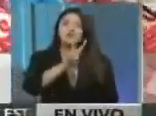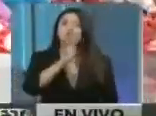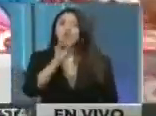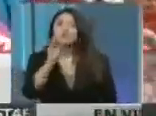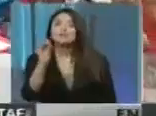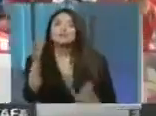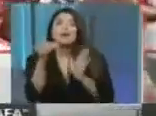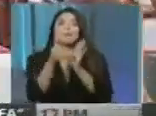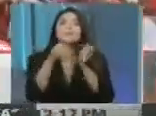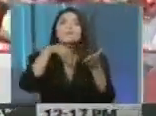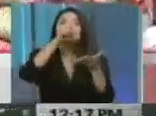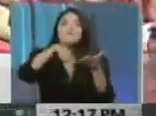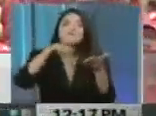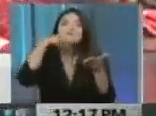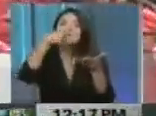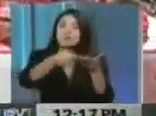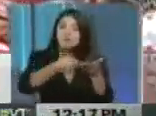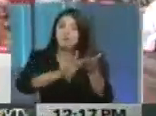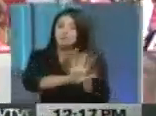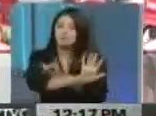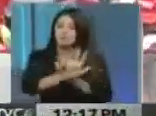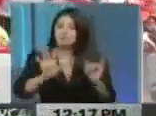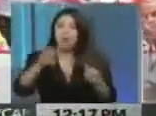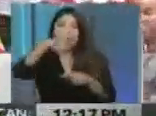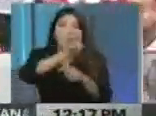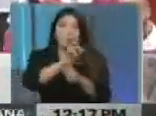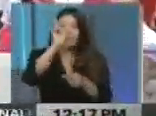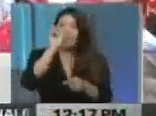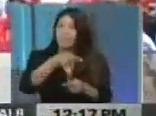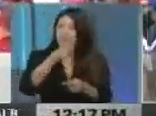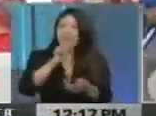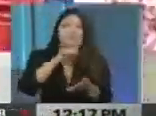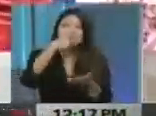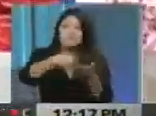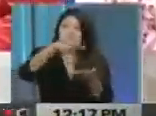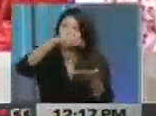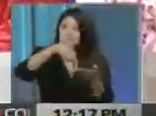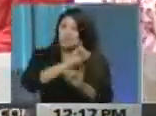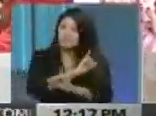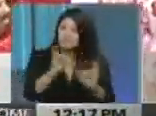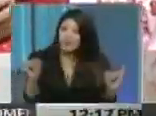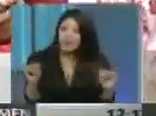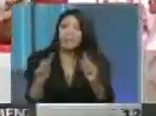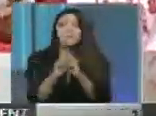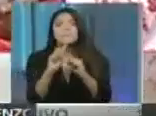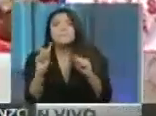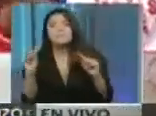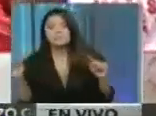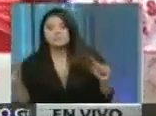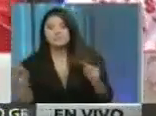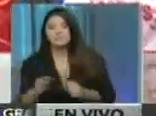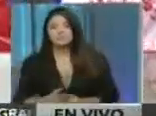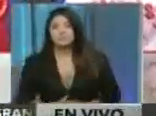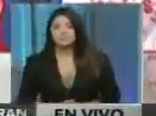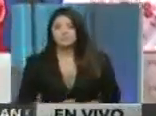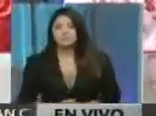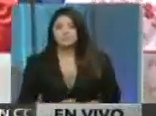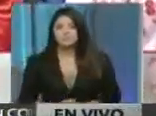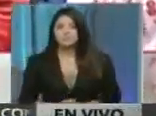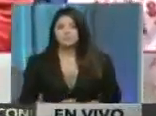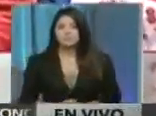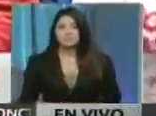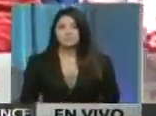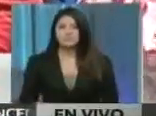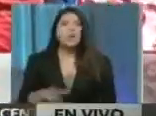200.000 firmas las que tenían que recoger. Salió el del